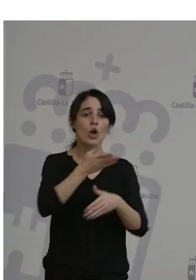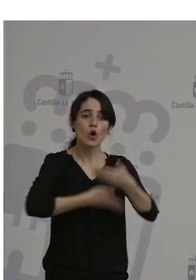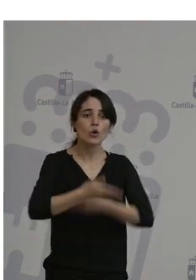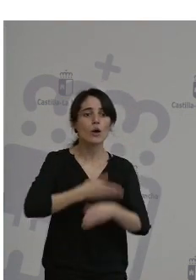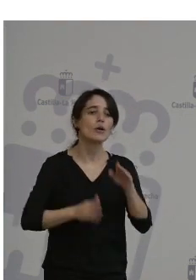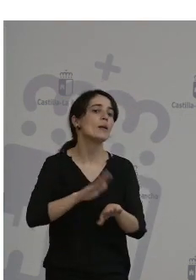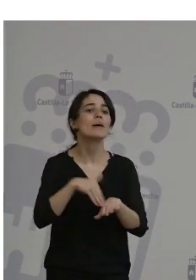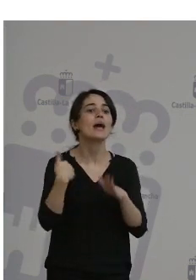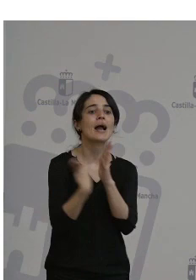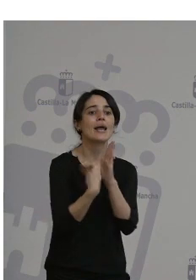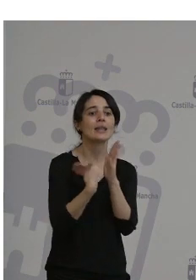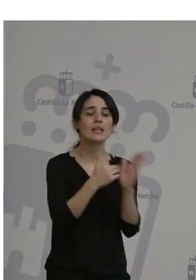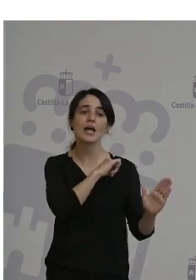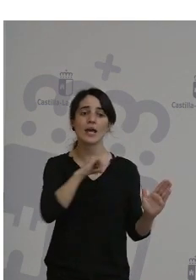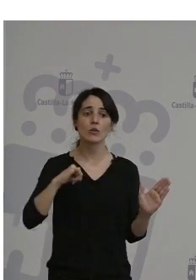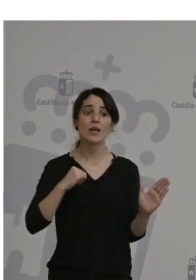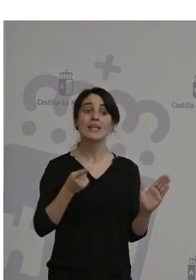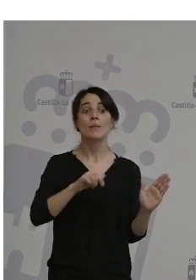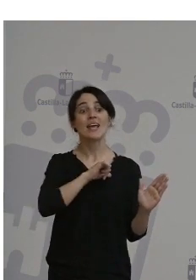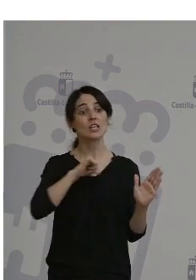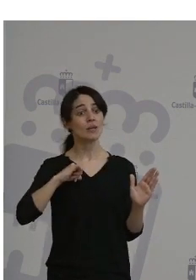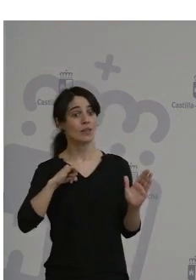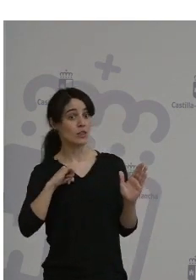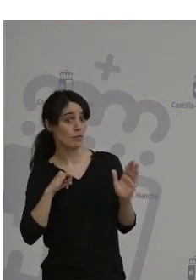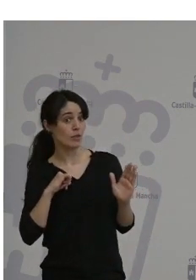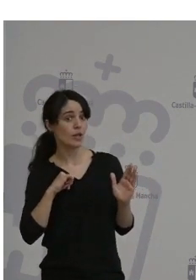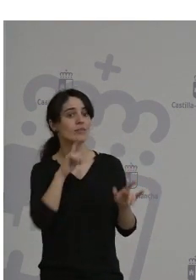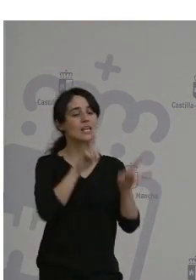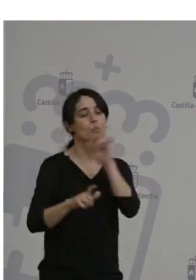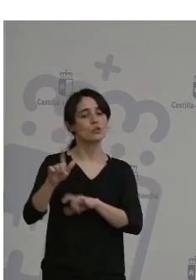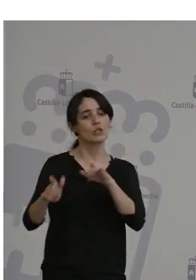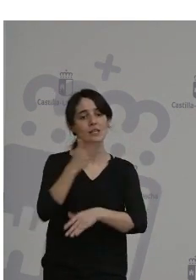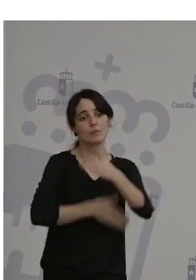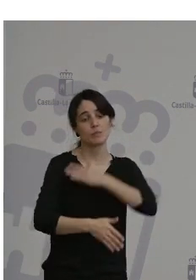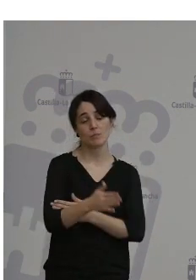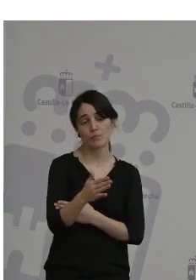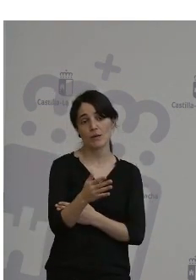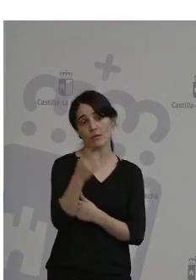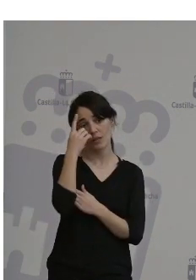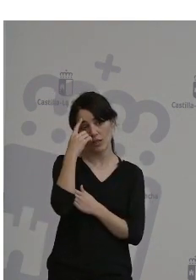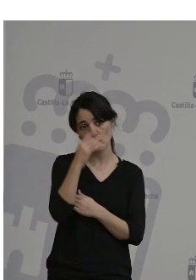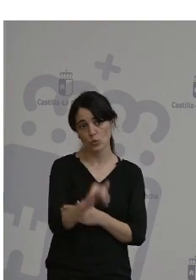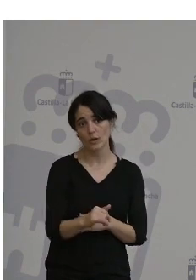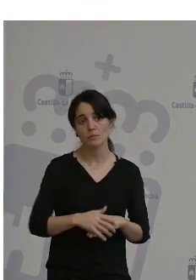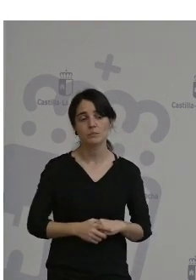garantizar la autonomía y la independencia individual de las personas con discapacidad intelectual